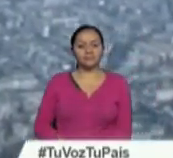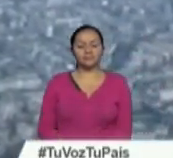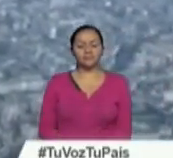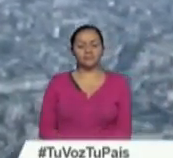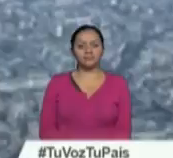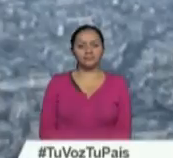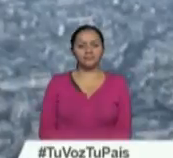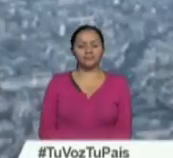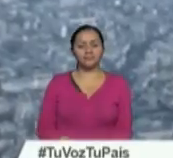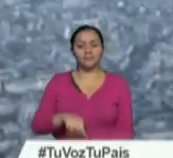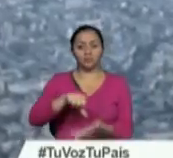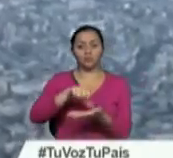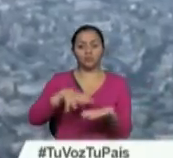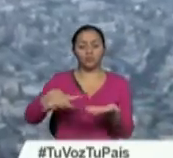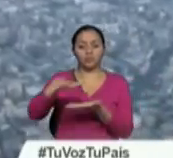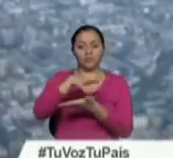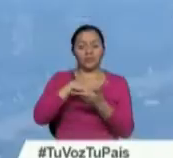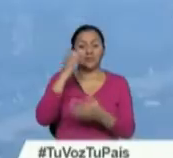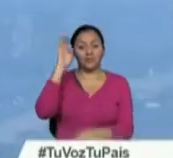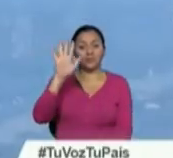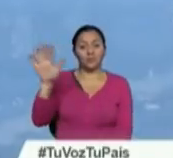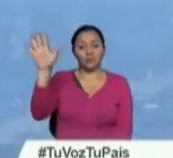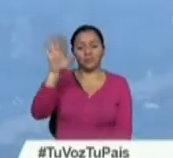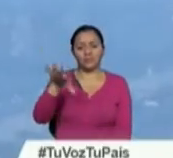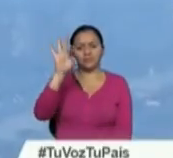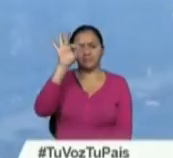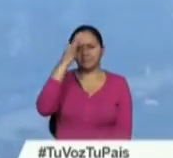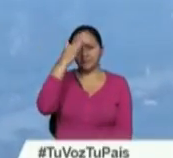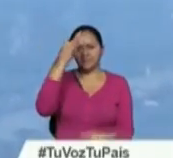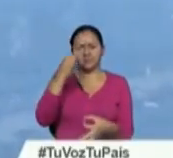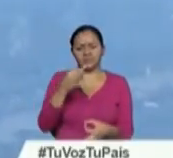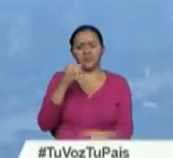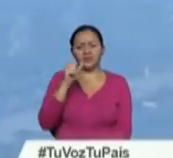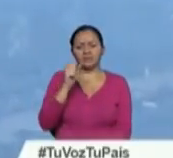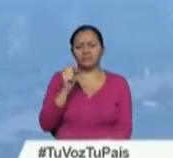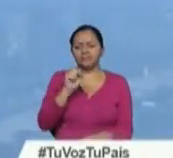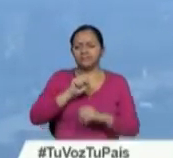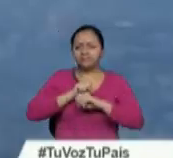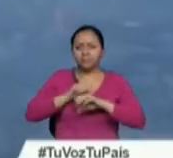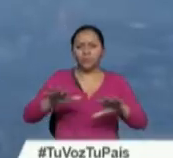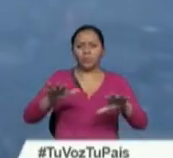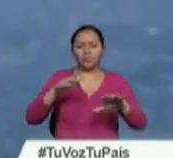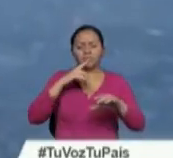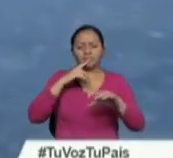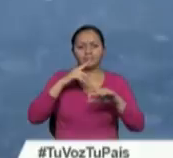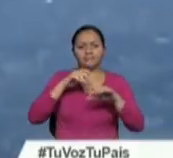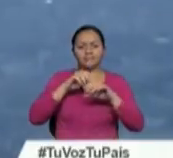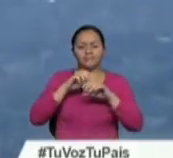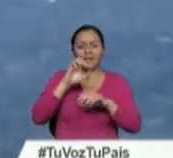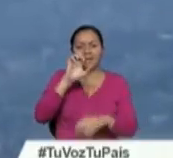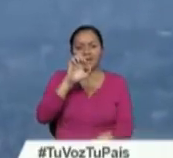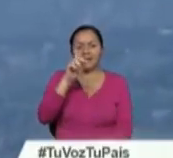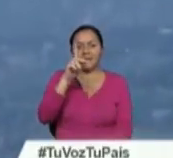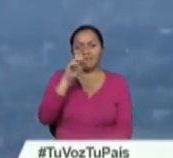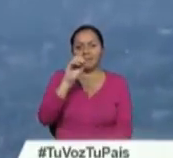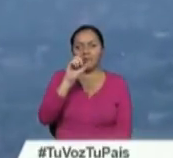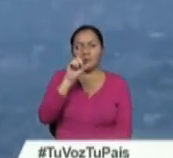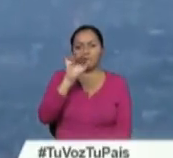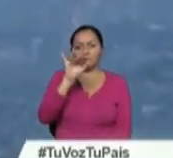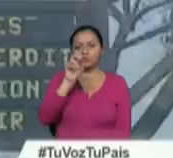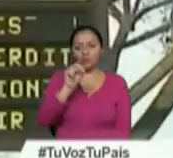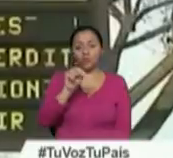Las grandes ciudades de Europa toman medidas frente a la polución. París vive su tercer día consecutivo